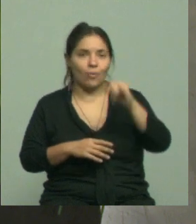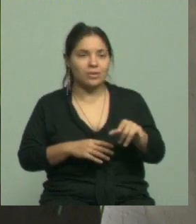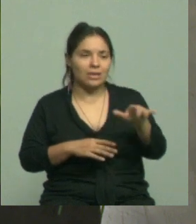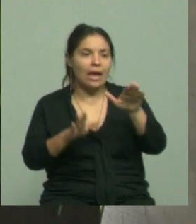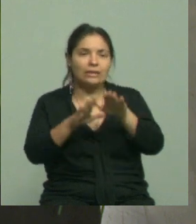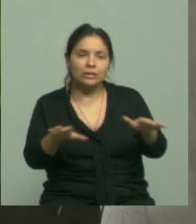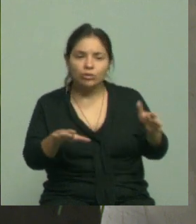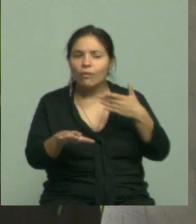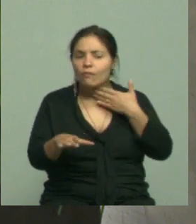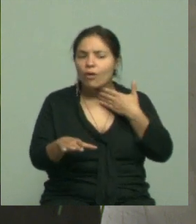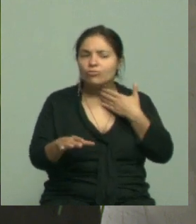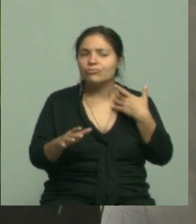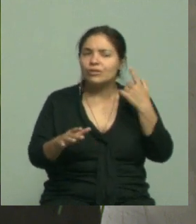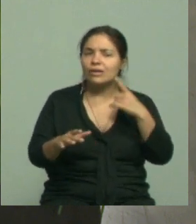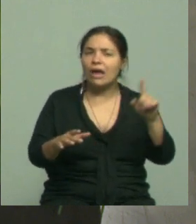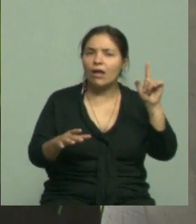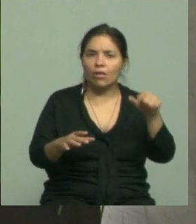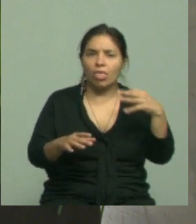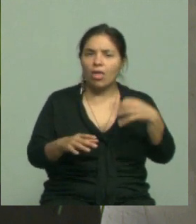al especialista.